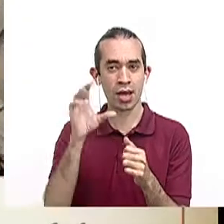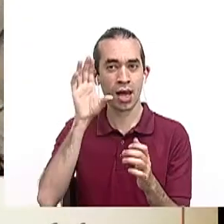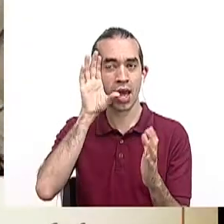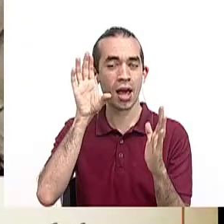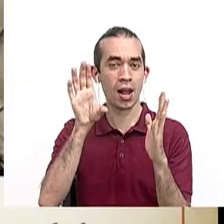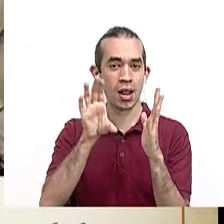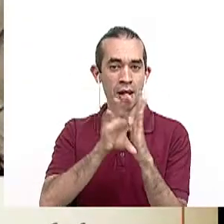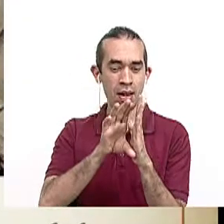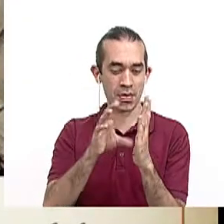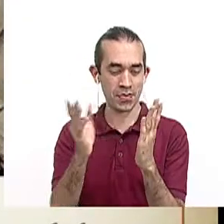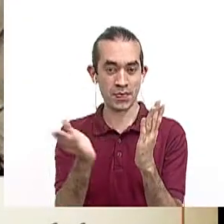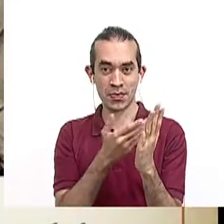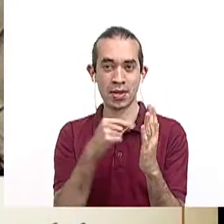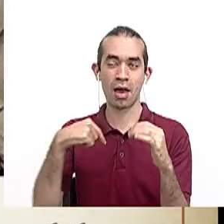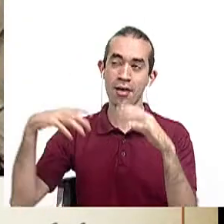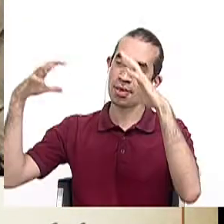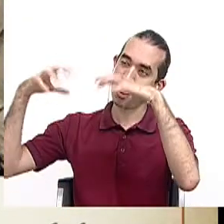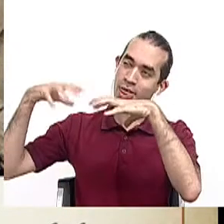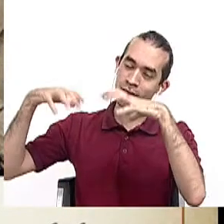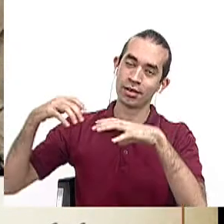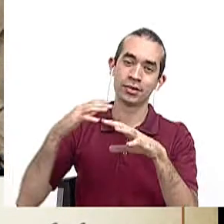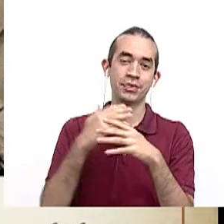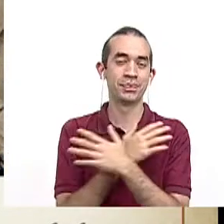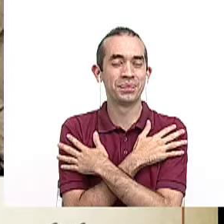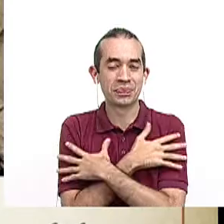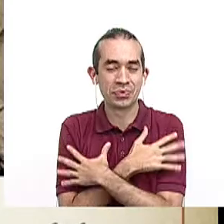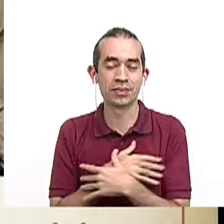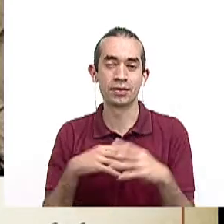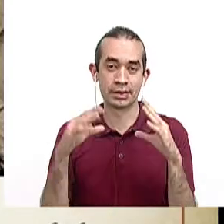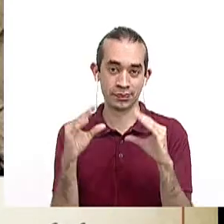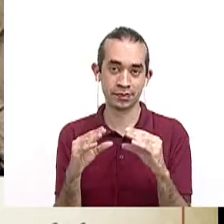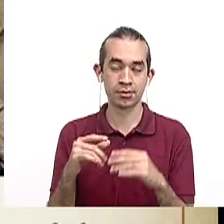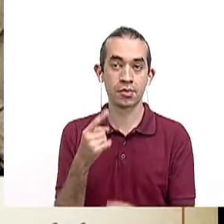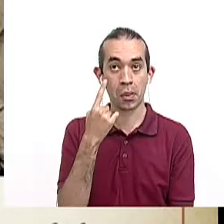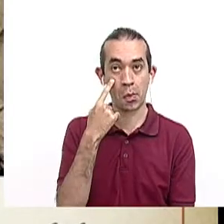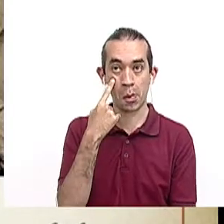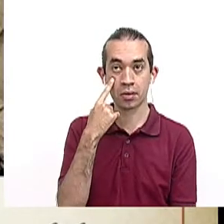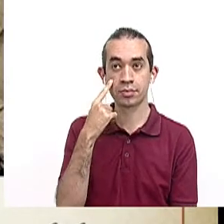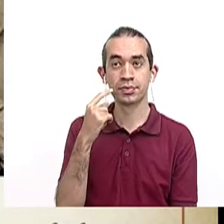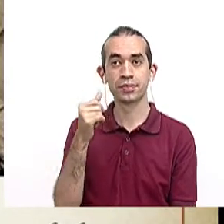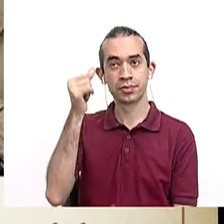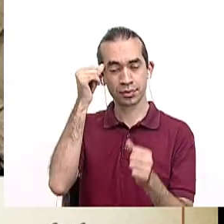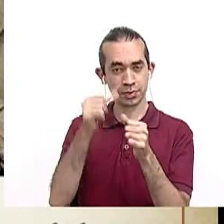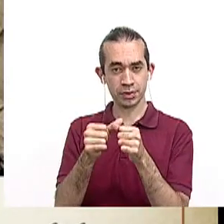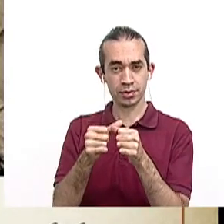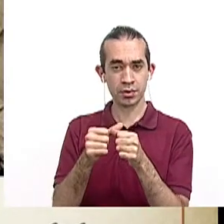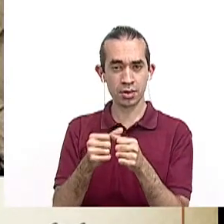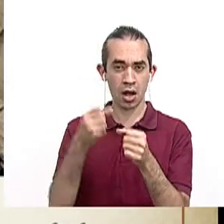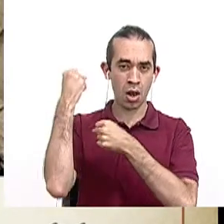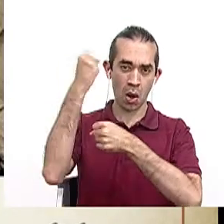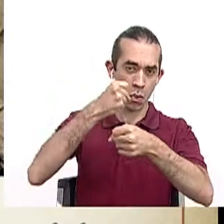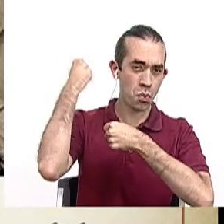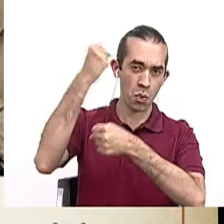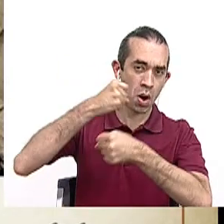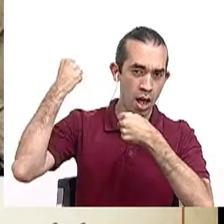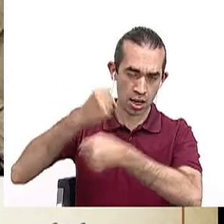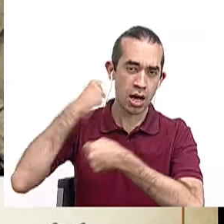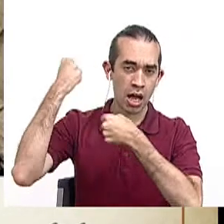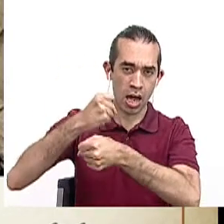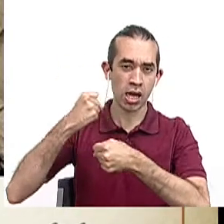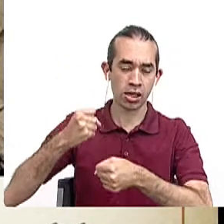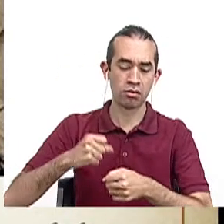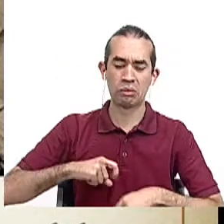tarde lluviosa. En nuestro álbum estábamos con la huelga de brazos caídos que